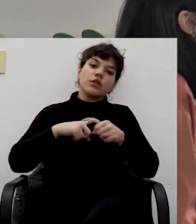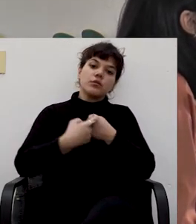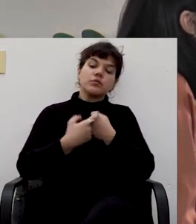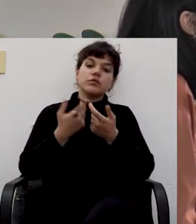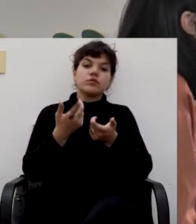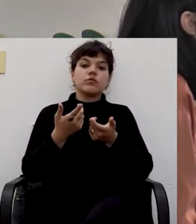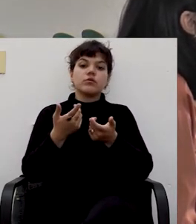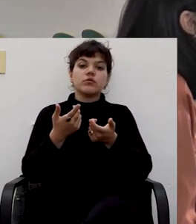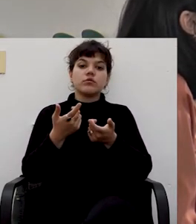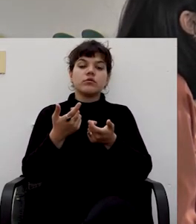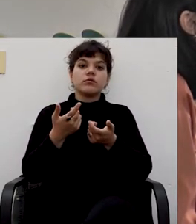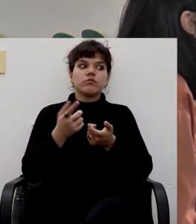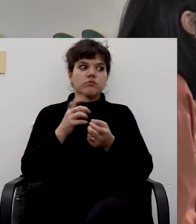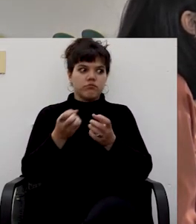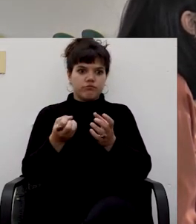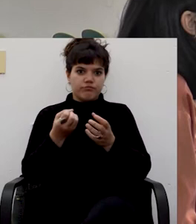planteado objetivos